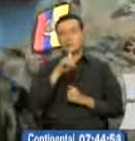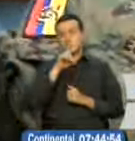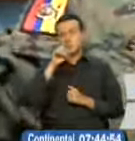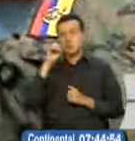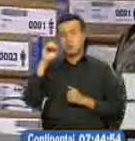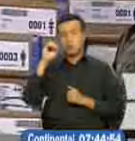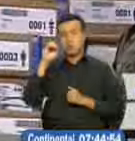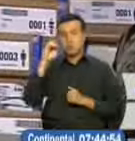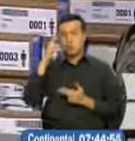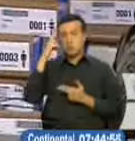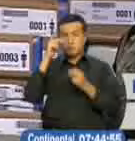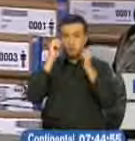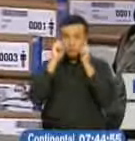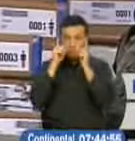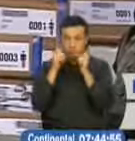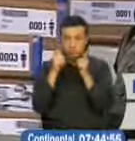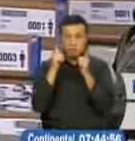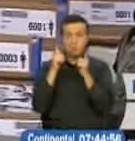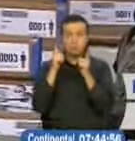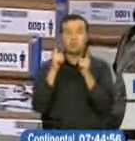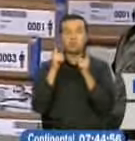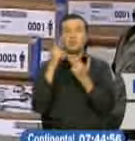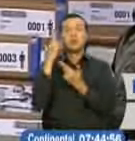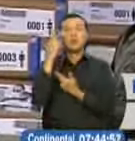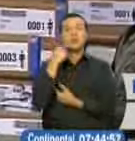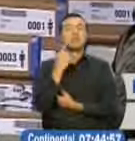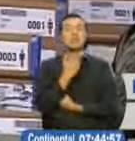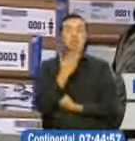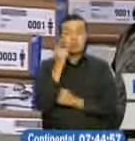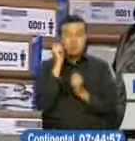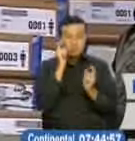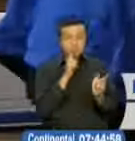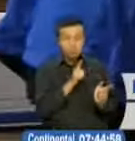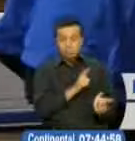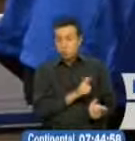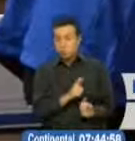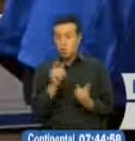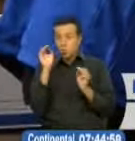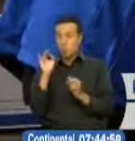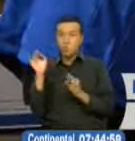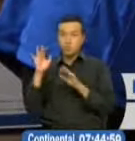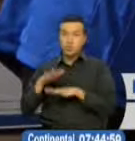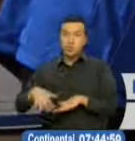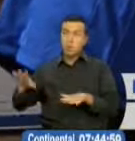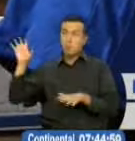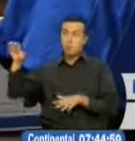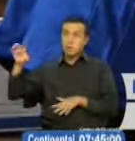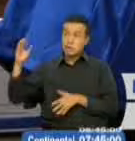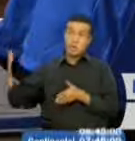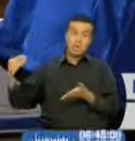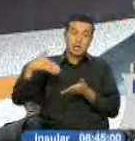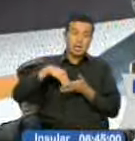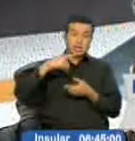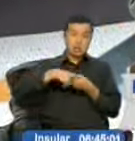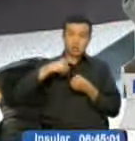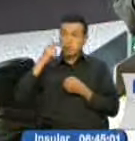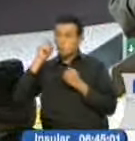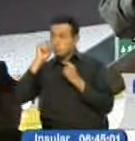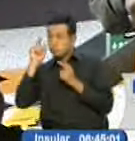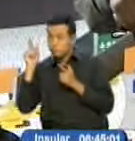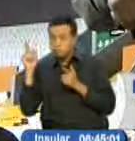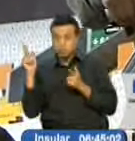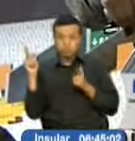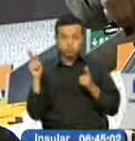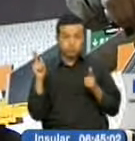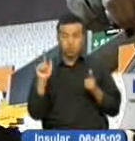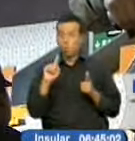militares en custodia. Las Fuerzas Armadas han dispuesto que la cadena de custodia se mantenga desde que este material salió desde las provincias. Solo ellos